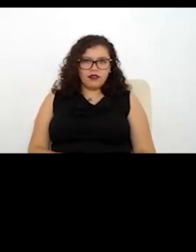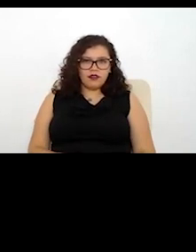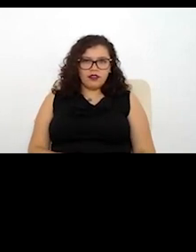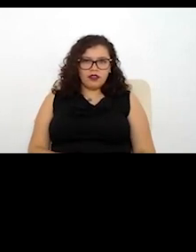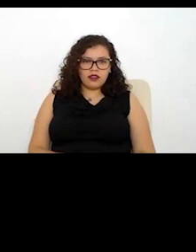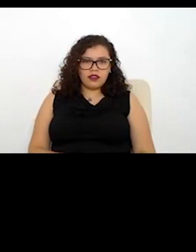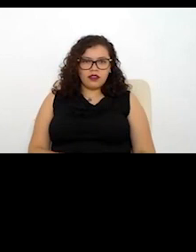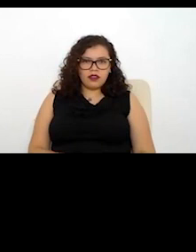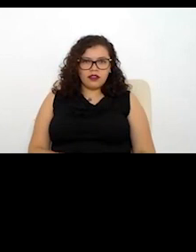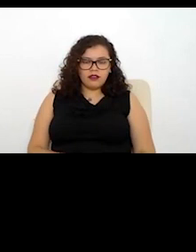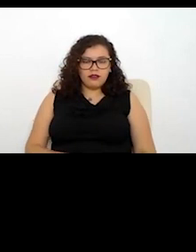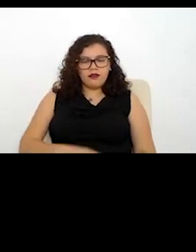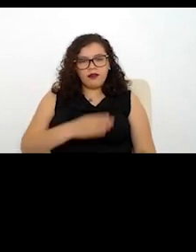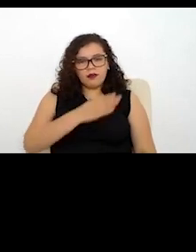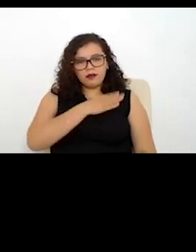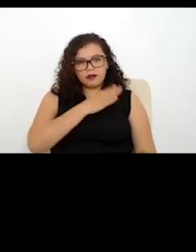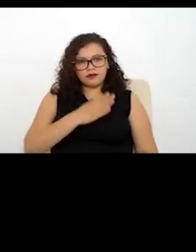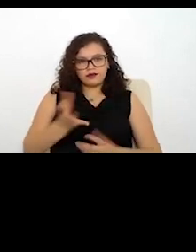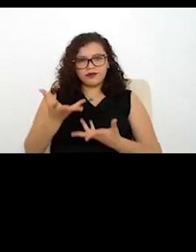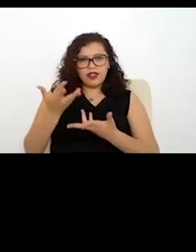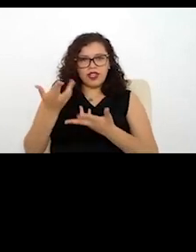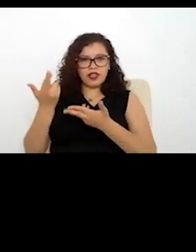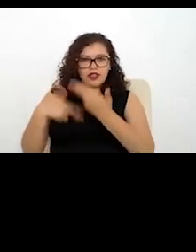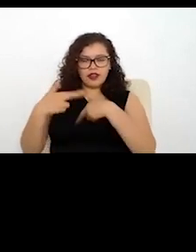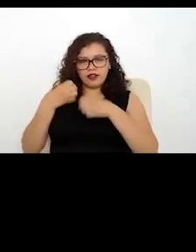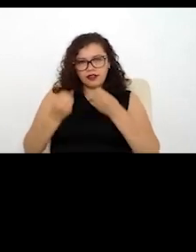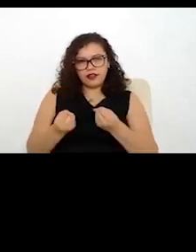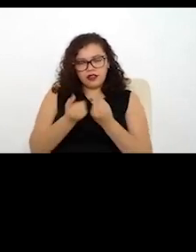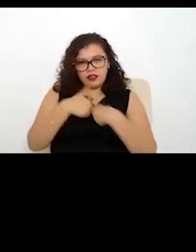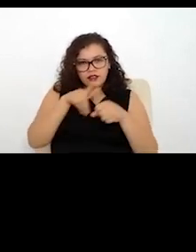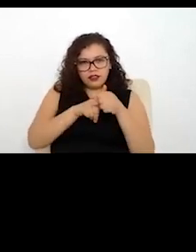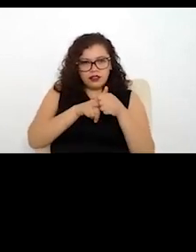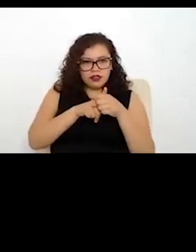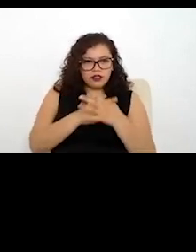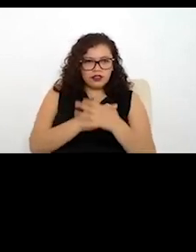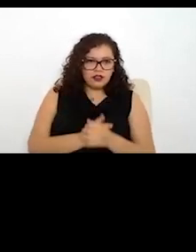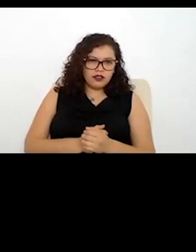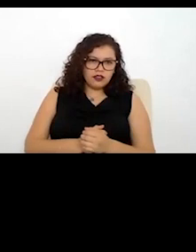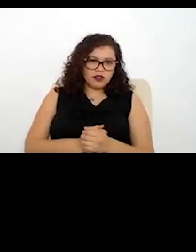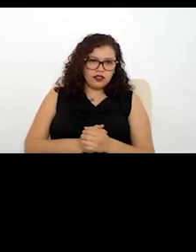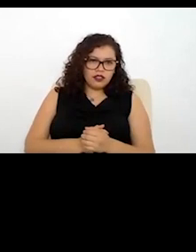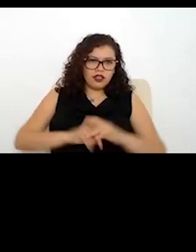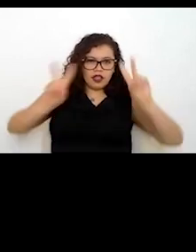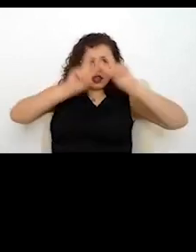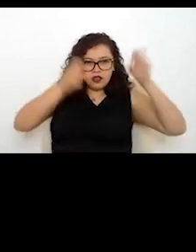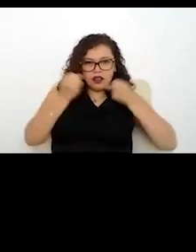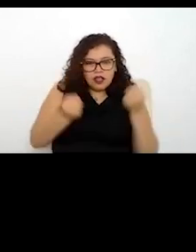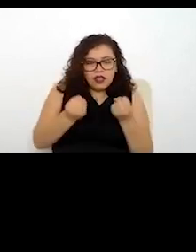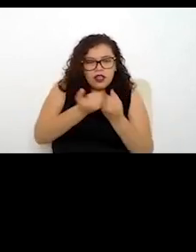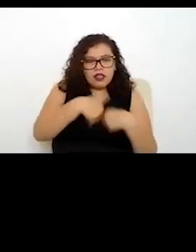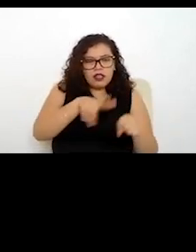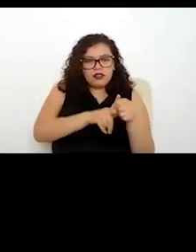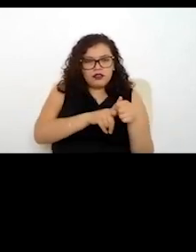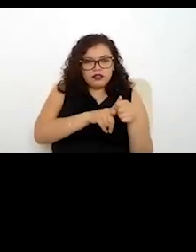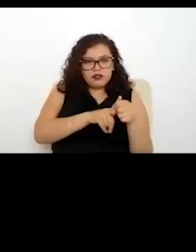Y bueno, una vez más retomando el tema de la seguridad social, todo el tema de seguridad social es